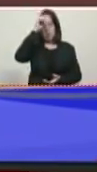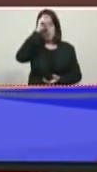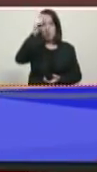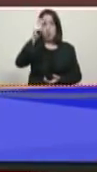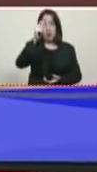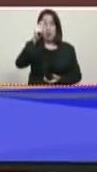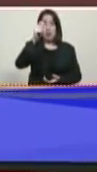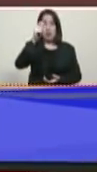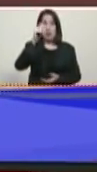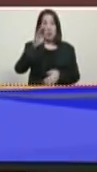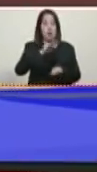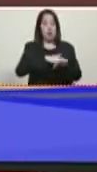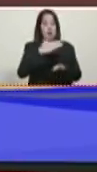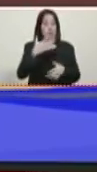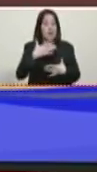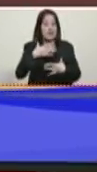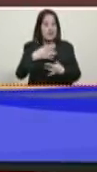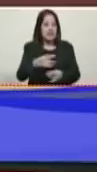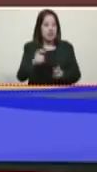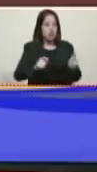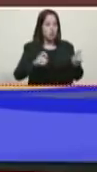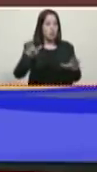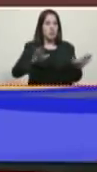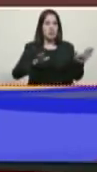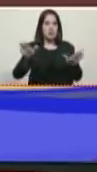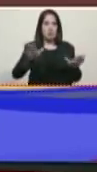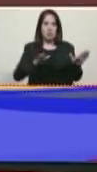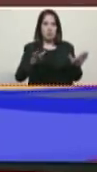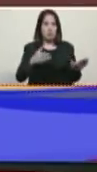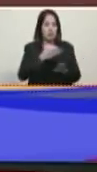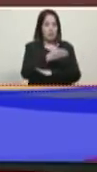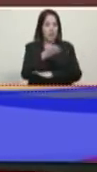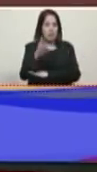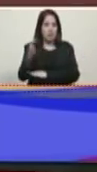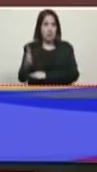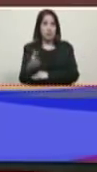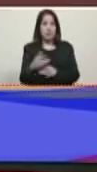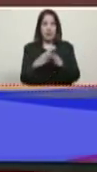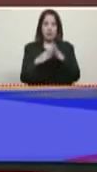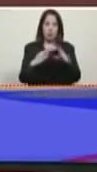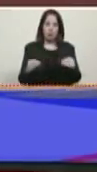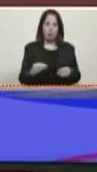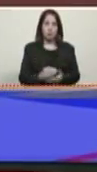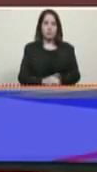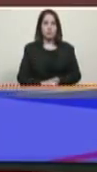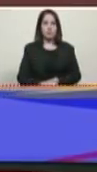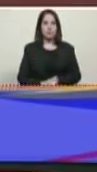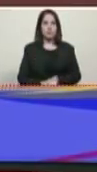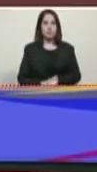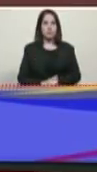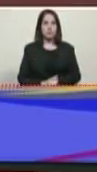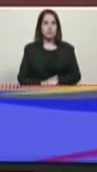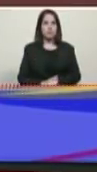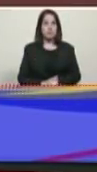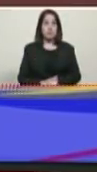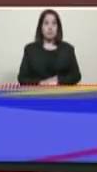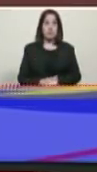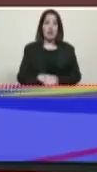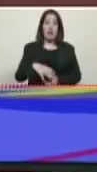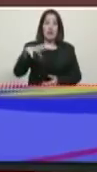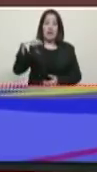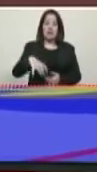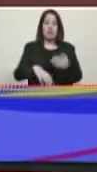el interés turístico que tiene para toda la región en el estado lara